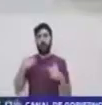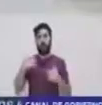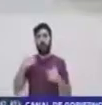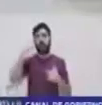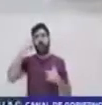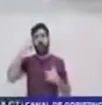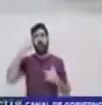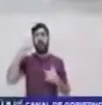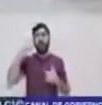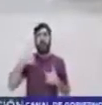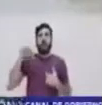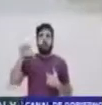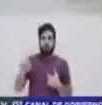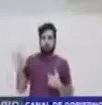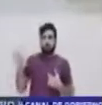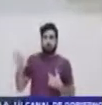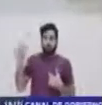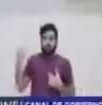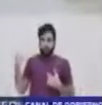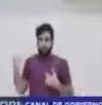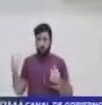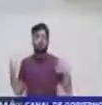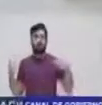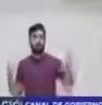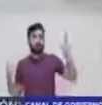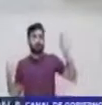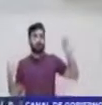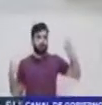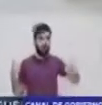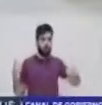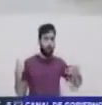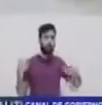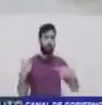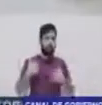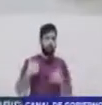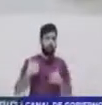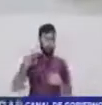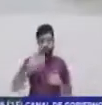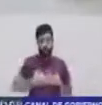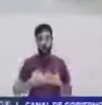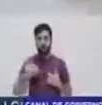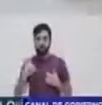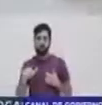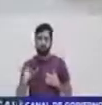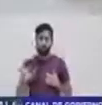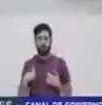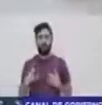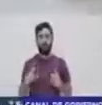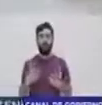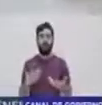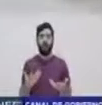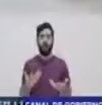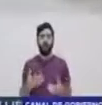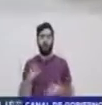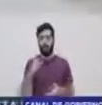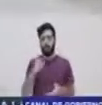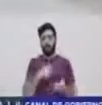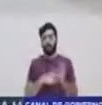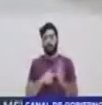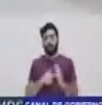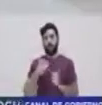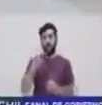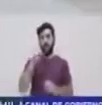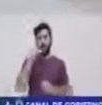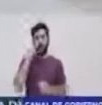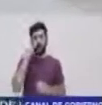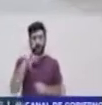es eso, ¿verdad? El discernimiento entre lo que es correcto y lo que no es correcto. Eso es ética en general, ¿verdad? Entonces, la